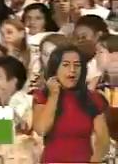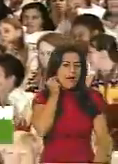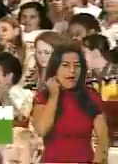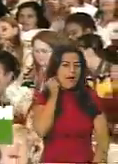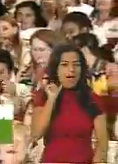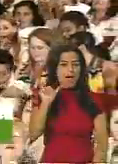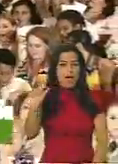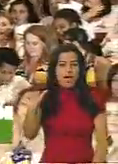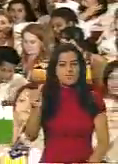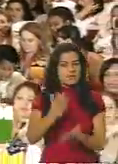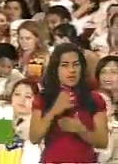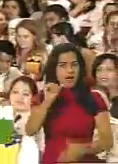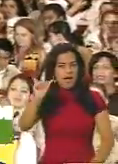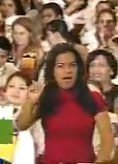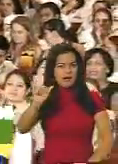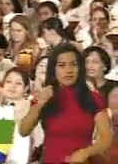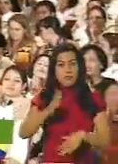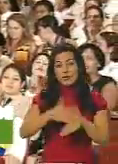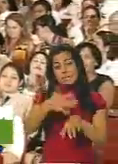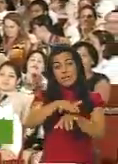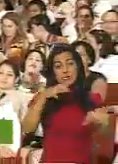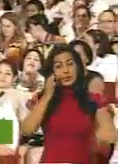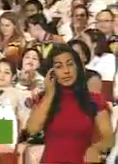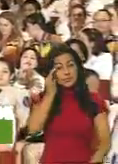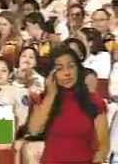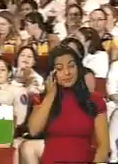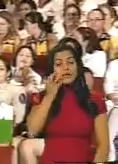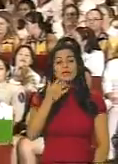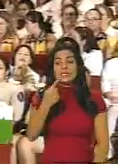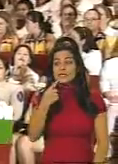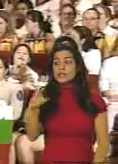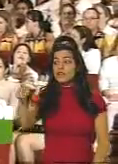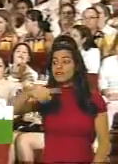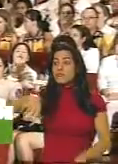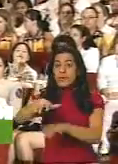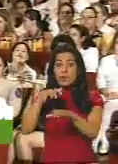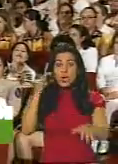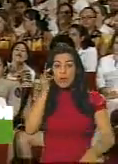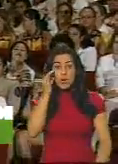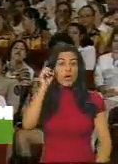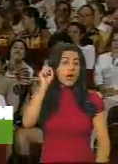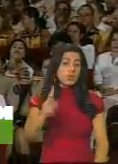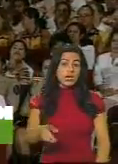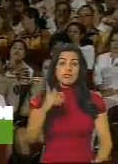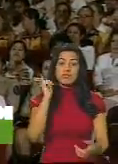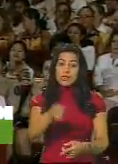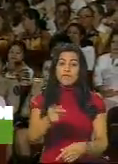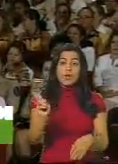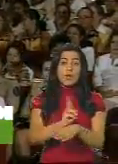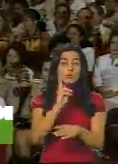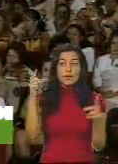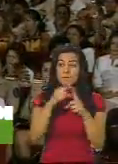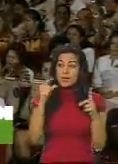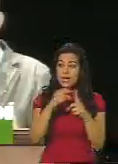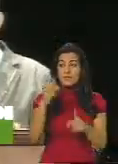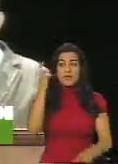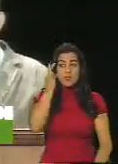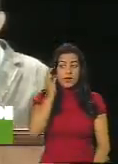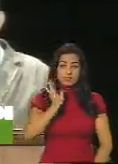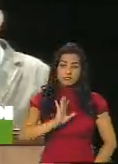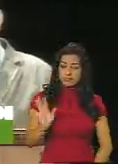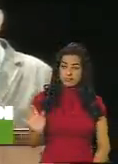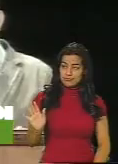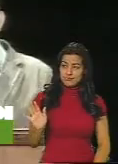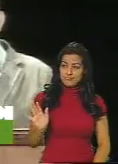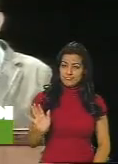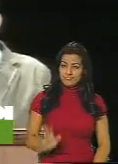María León siempre dice que cuando las mujeres son mayoría se debe usar el género, aun cuando hayan hombres, el género femenino.